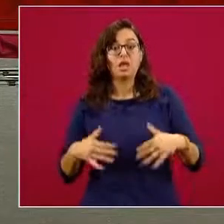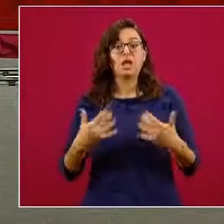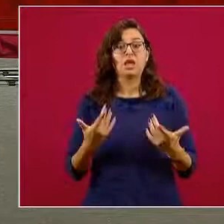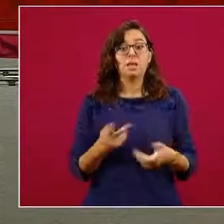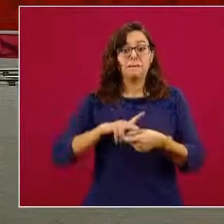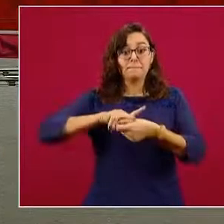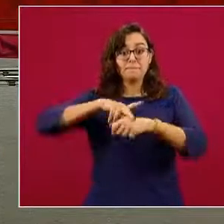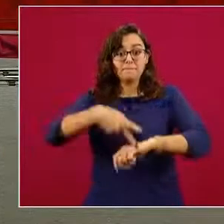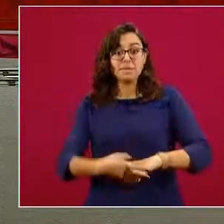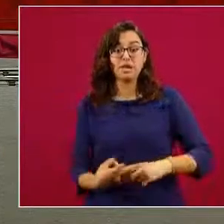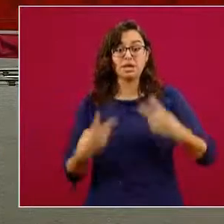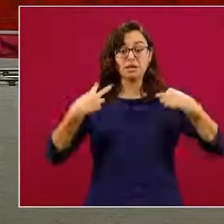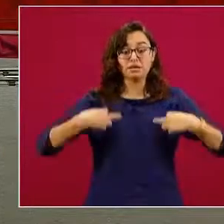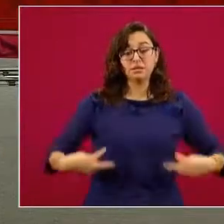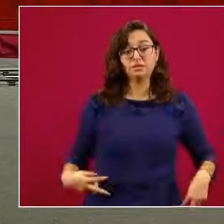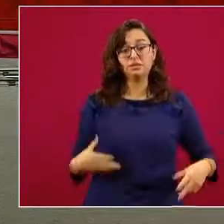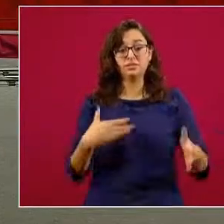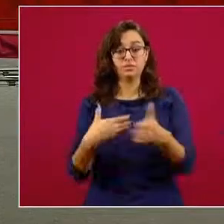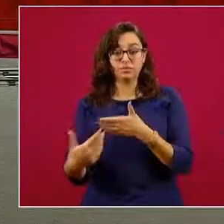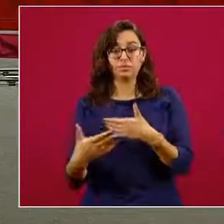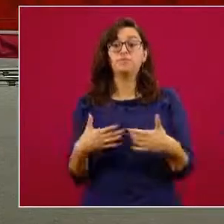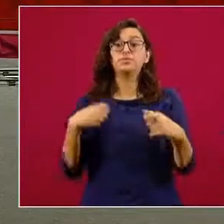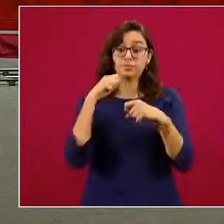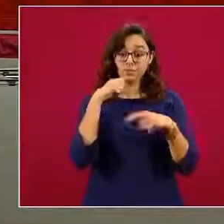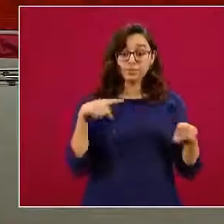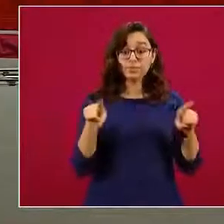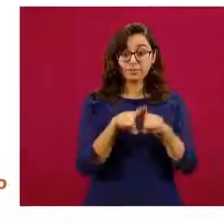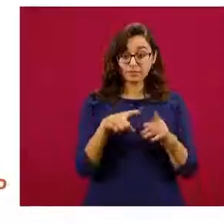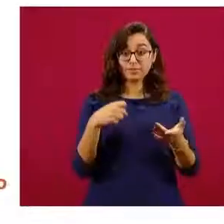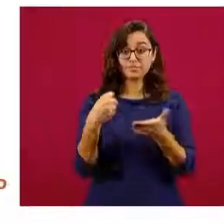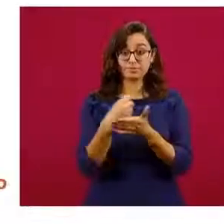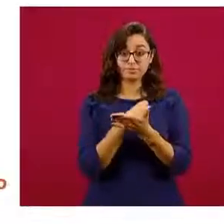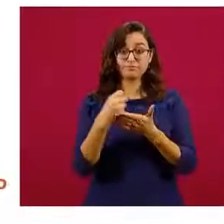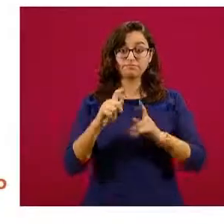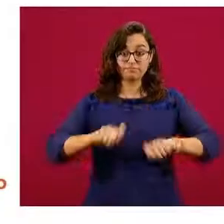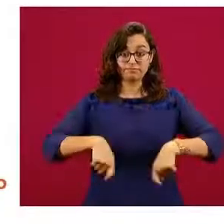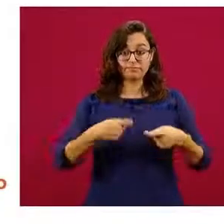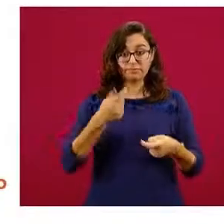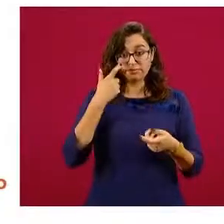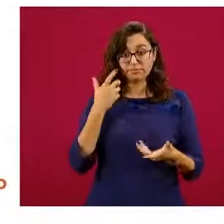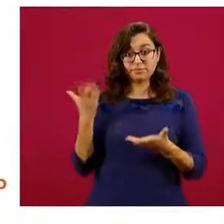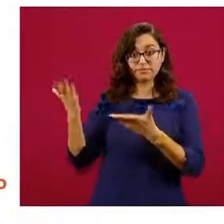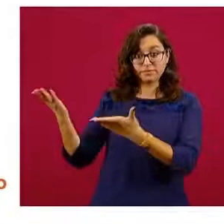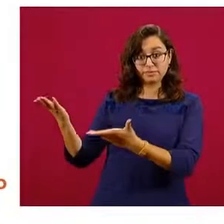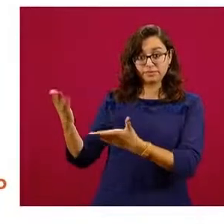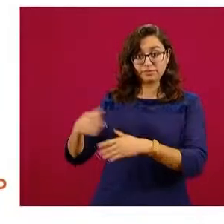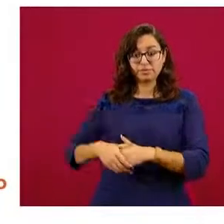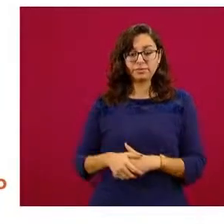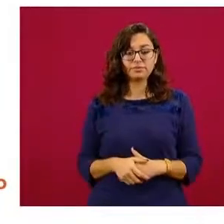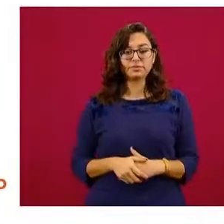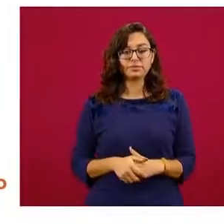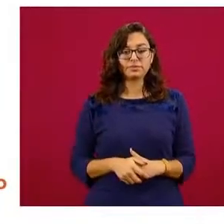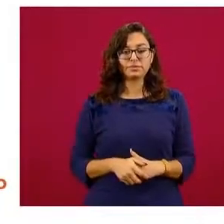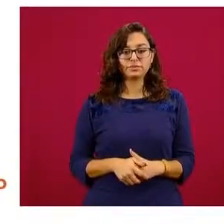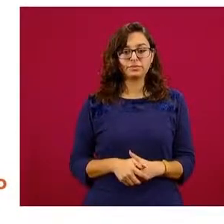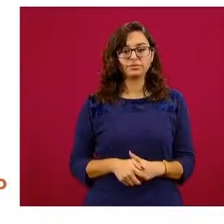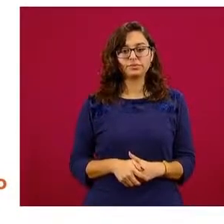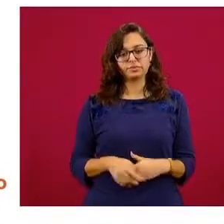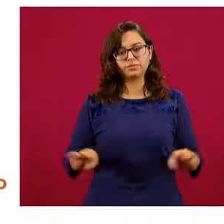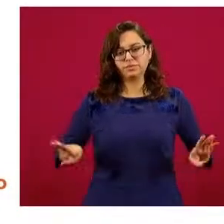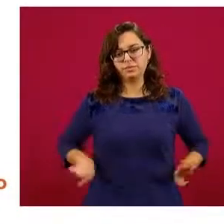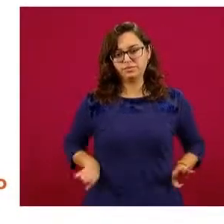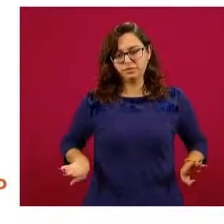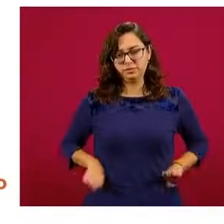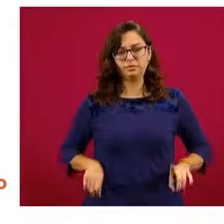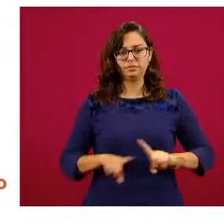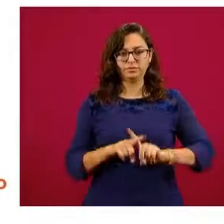otro de los créditos que tenemos junto con Nacional Financiera. Tiene otras características, ya es como unos montos